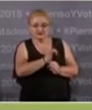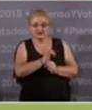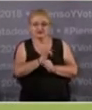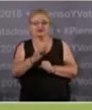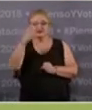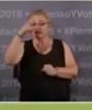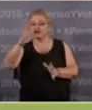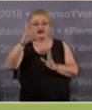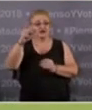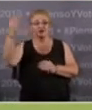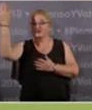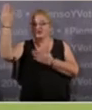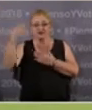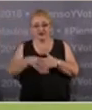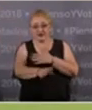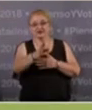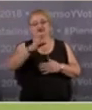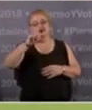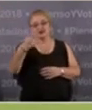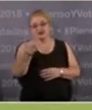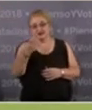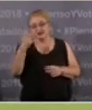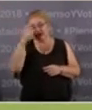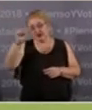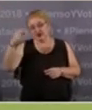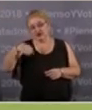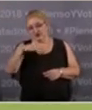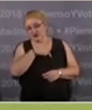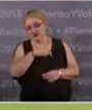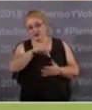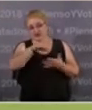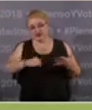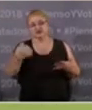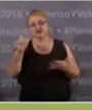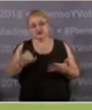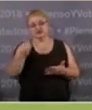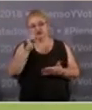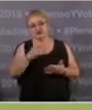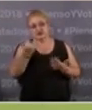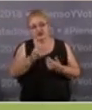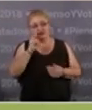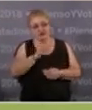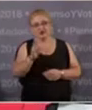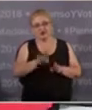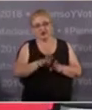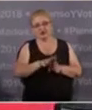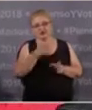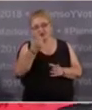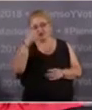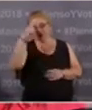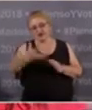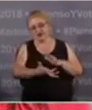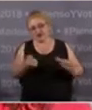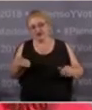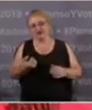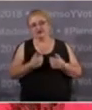y de esta manera pues hacer rastreos y censos. Muchas incentivando gracias, recursos para poderlas recoger y